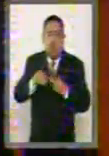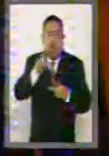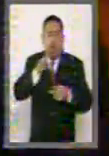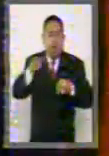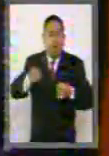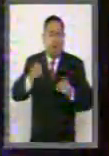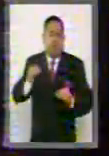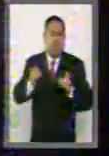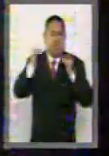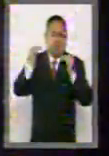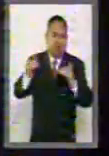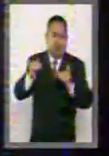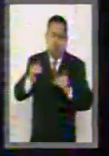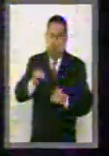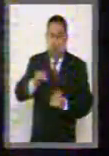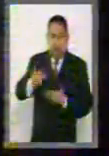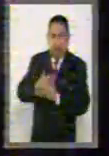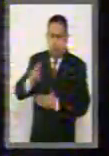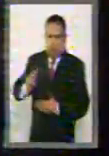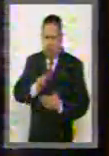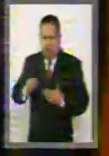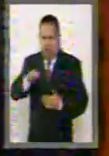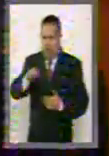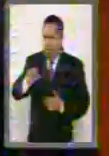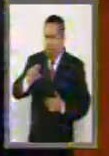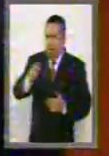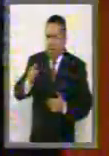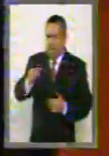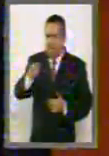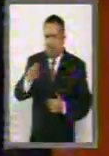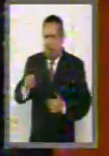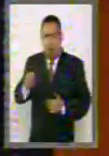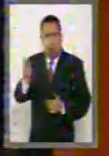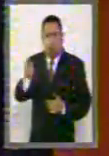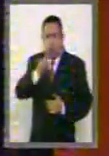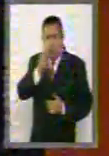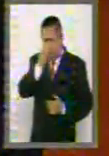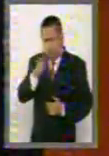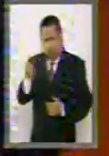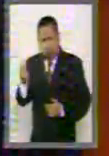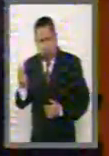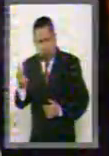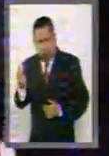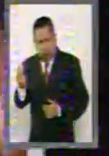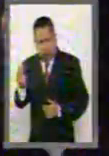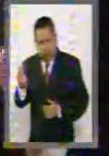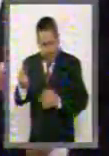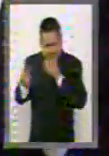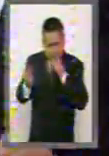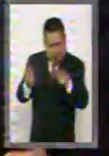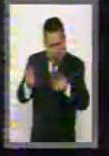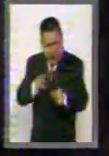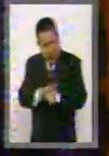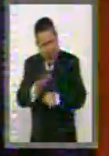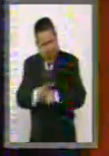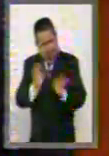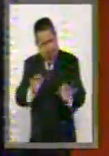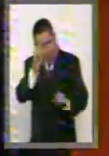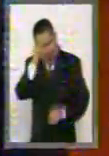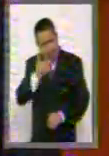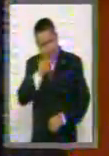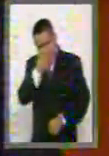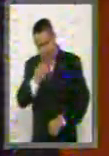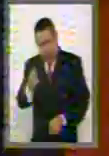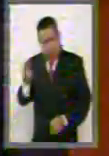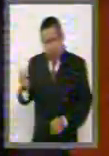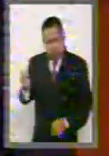la ministra paisana mía, por cierto, Margarita Luna Ramos, de 2 mujeres? O sea, ¿dos mujeres les parece que está bien en la Corte?